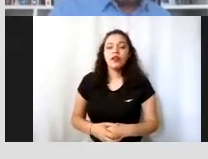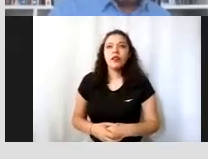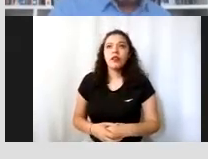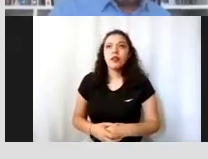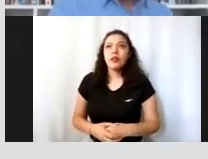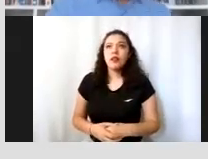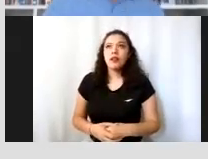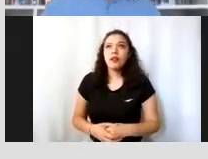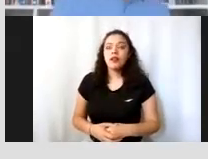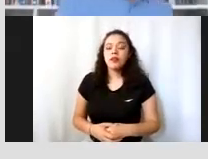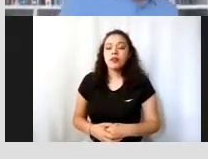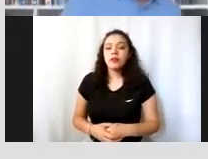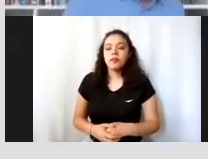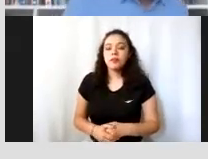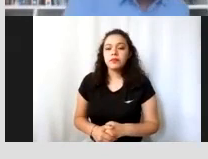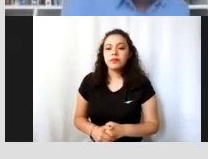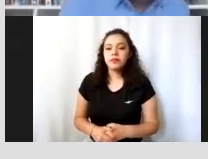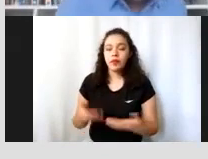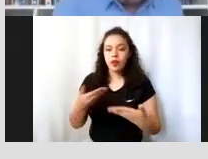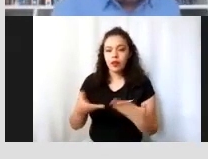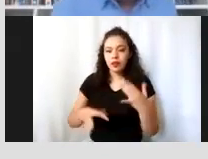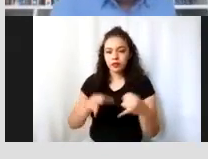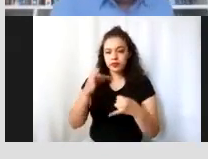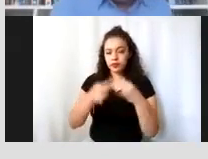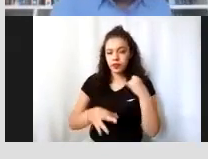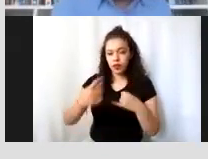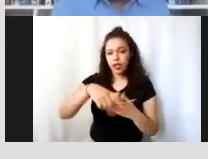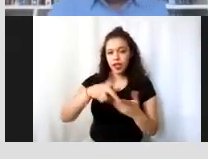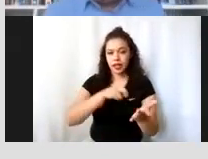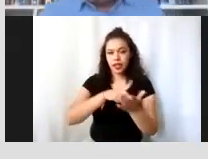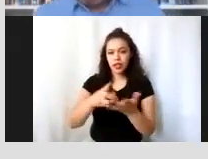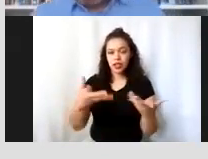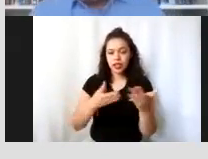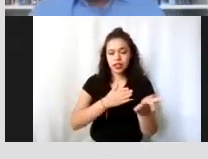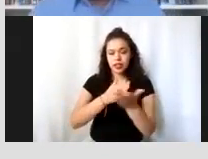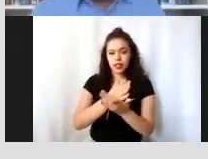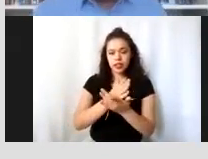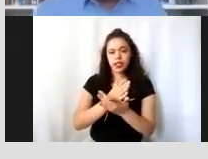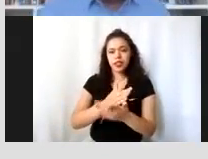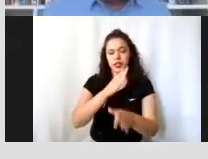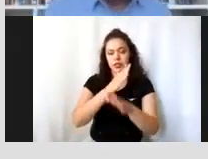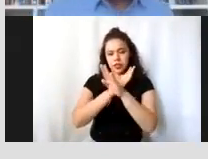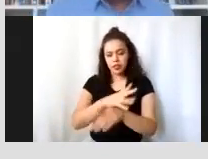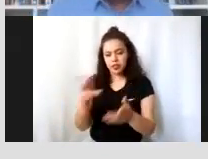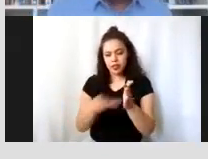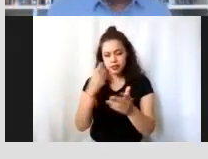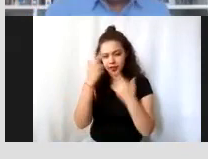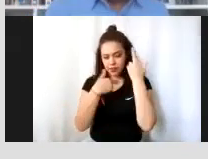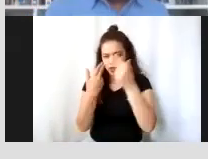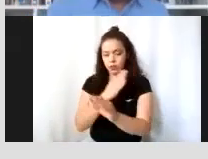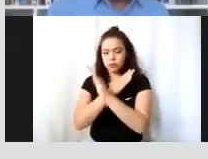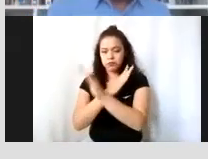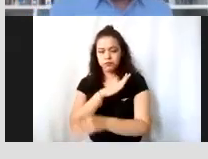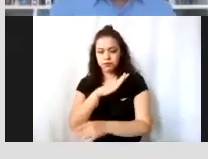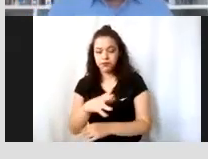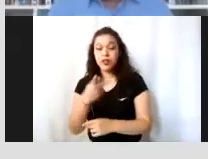Ahora, parte final. Usted podrá ejercer sus derechos de acceso, rectificación, cancelación u oposición de sus